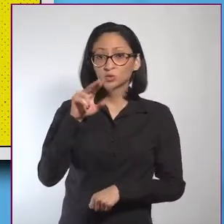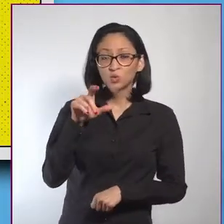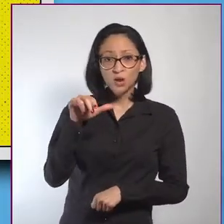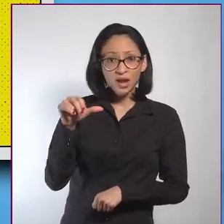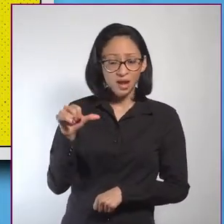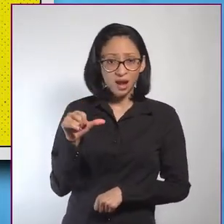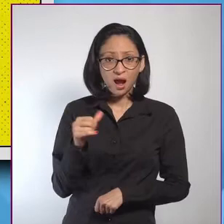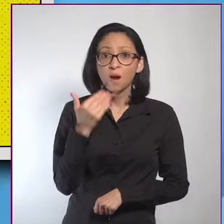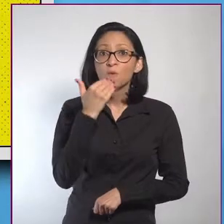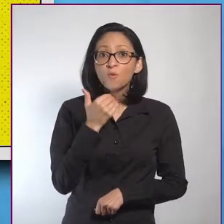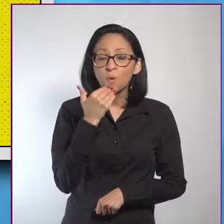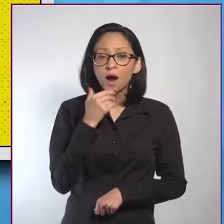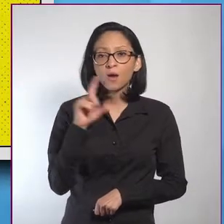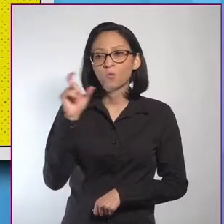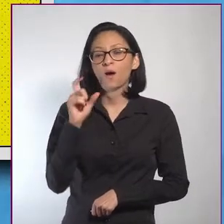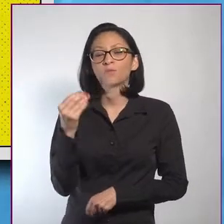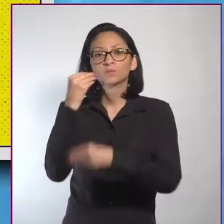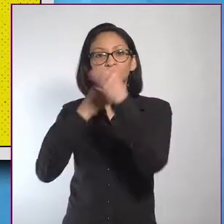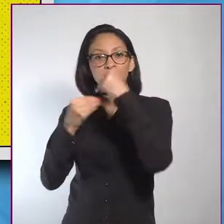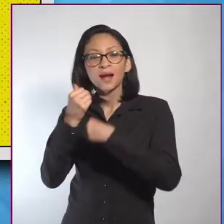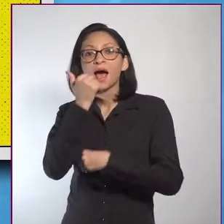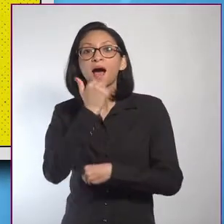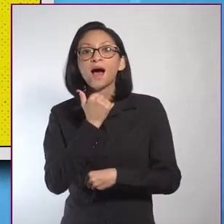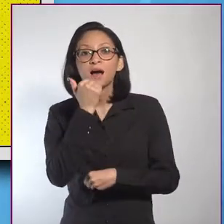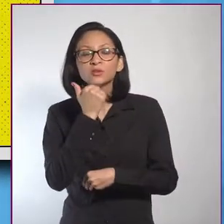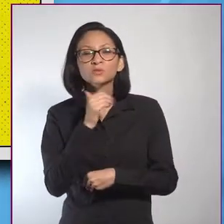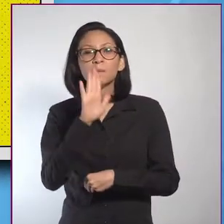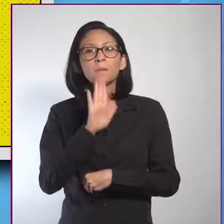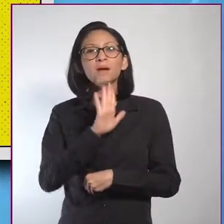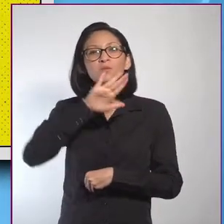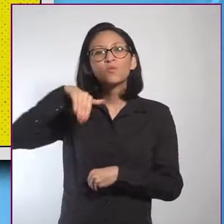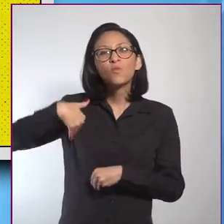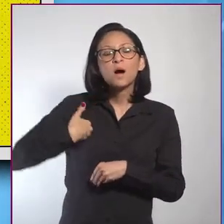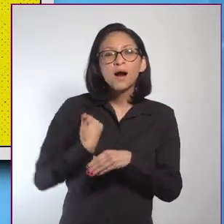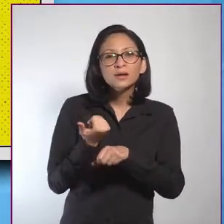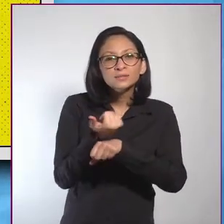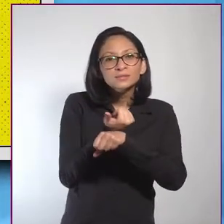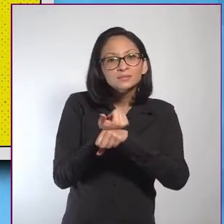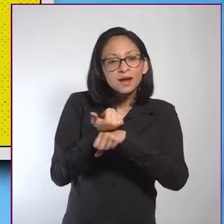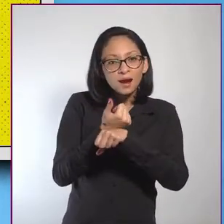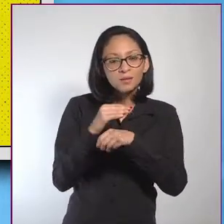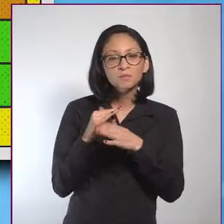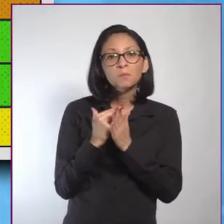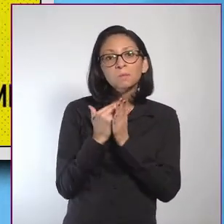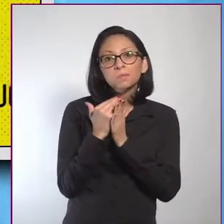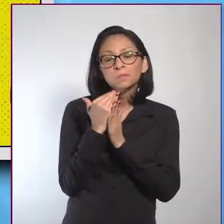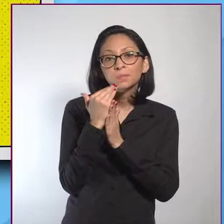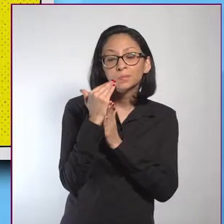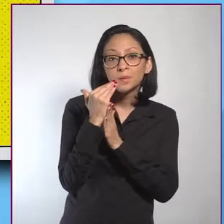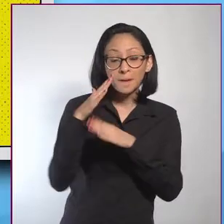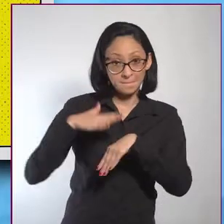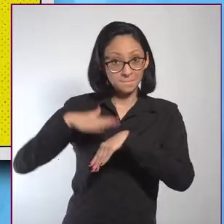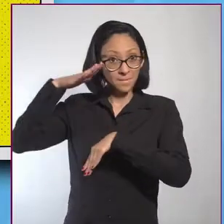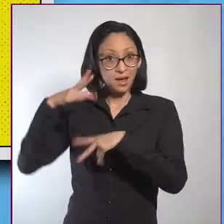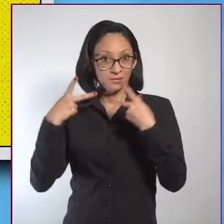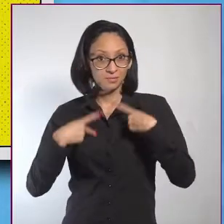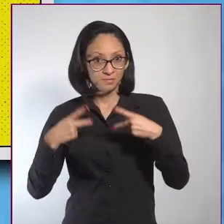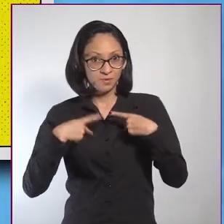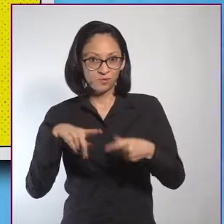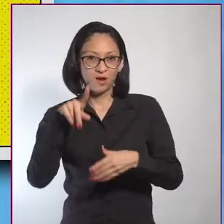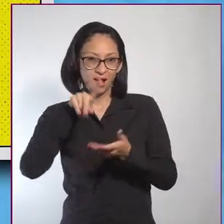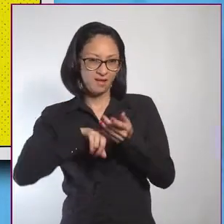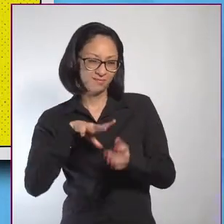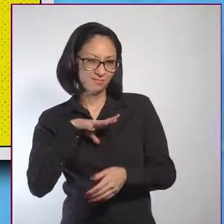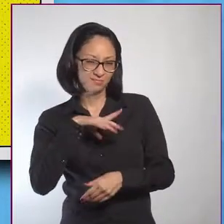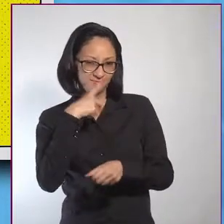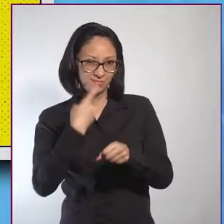azúcar procedente de los alimentos y las bebidas se acumula en la sangre. La mayoría de las personas afectadas